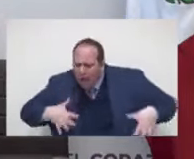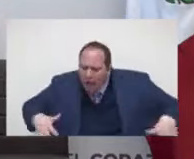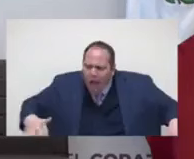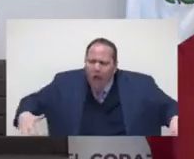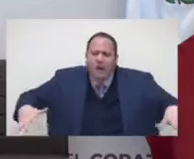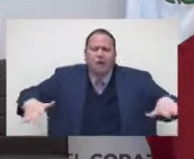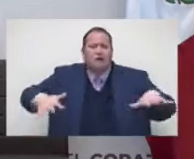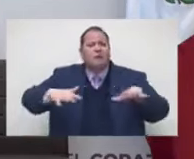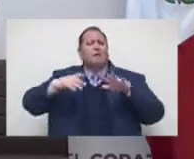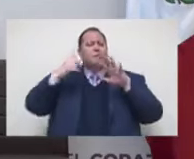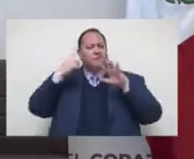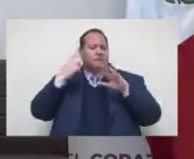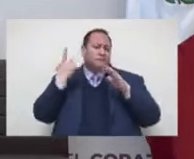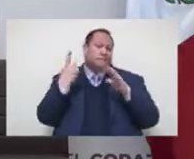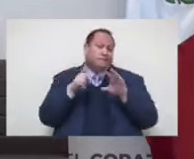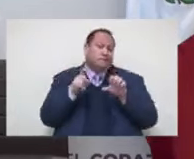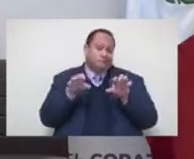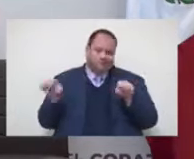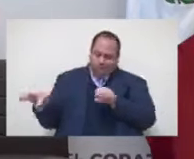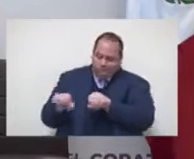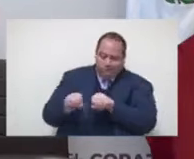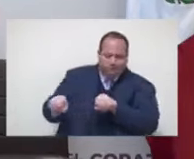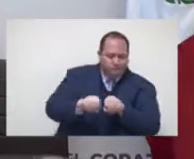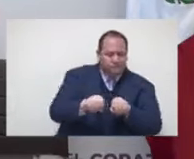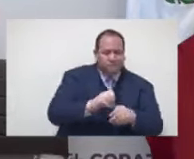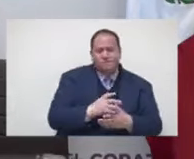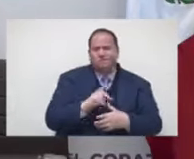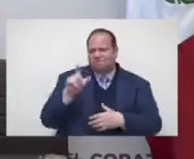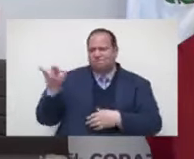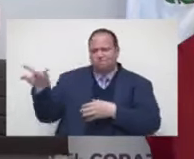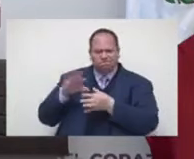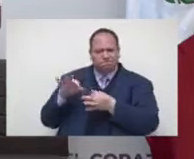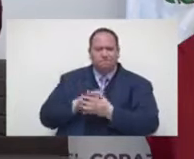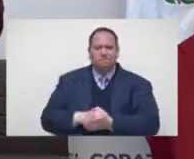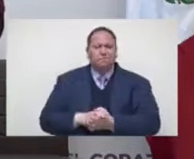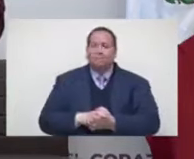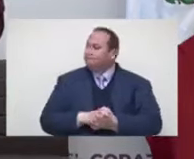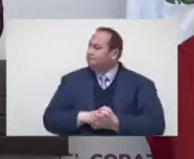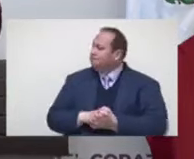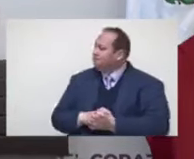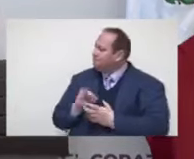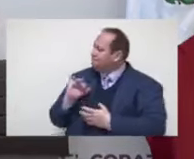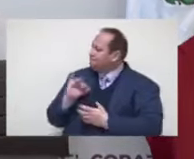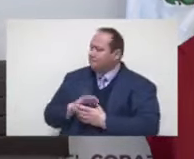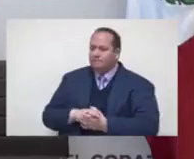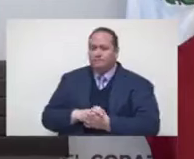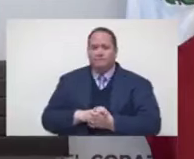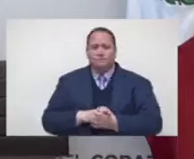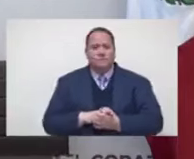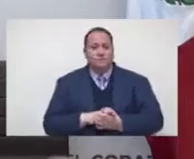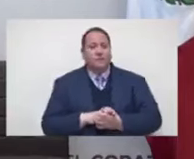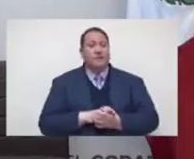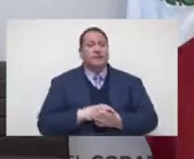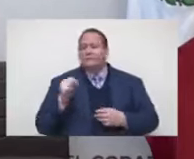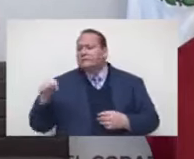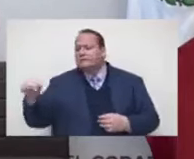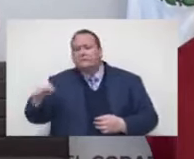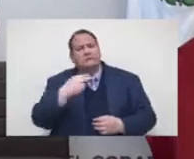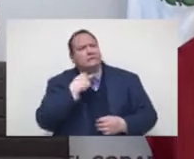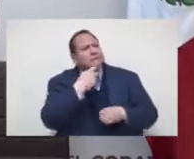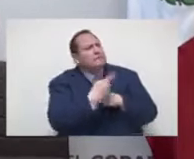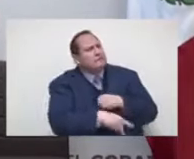que fluya el tema de la línea de drenaje pluvial. Sí. Ok, puntos críticos.